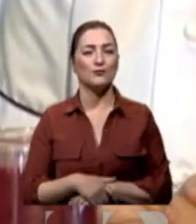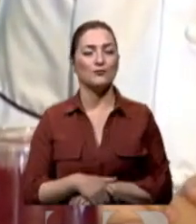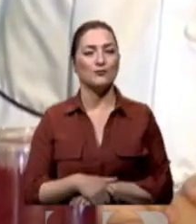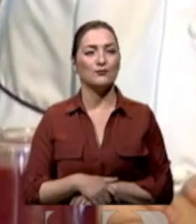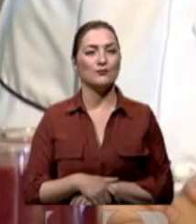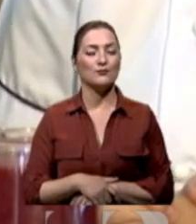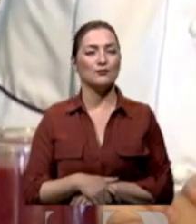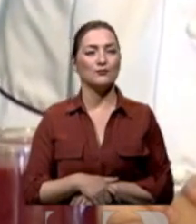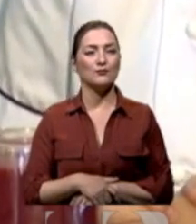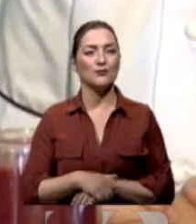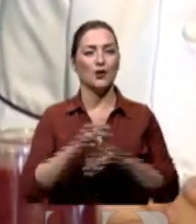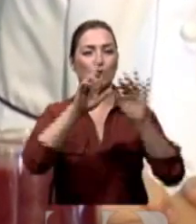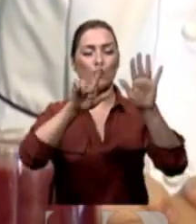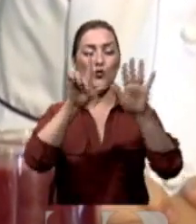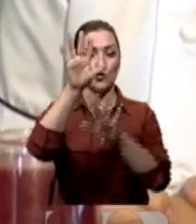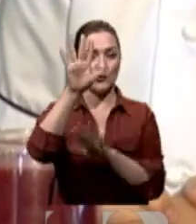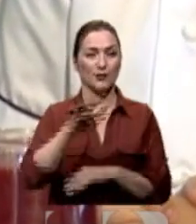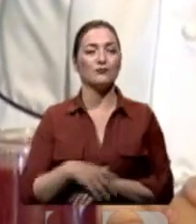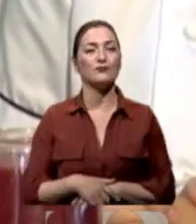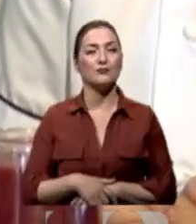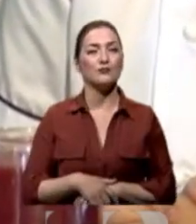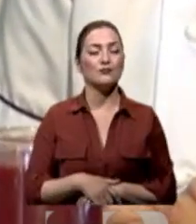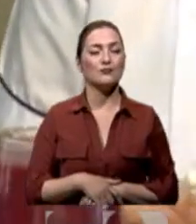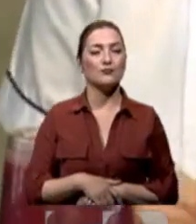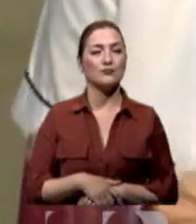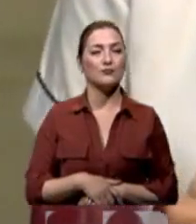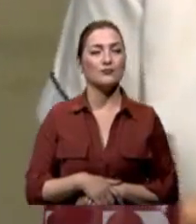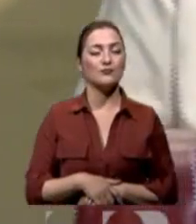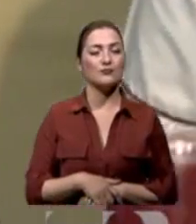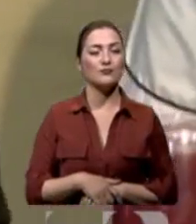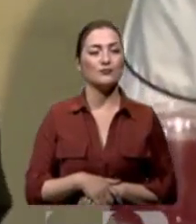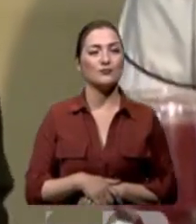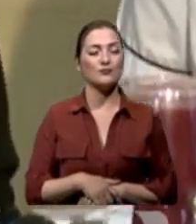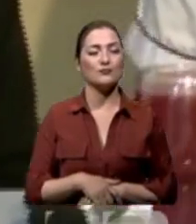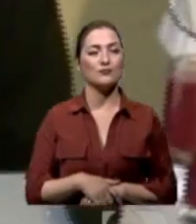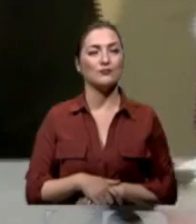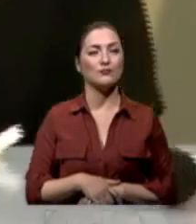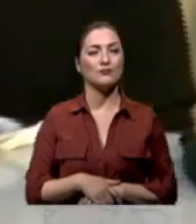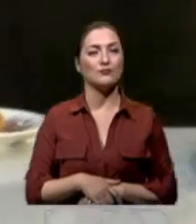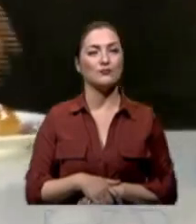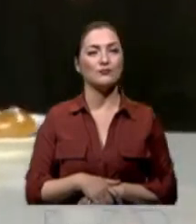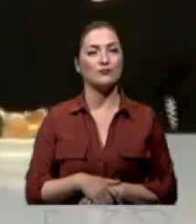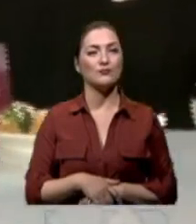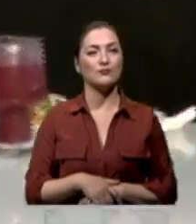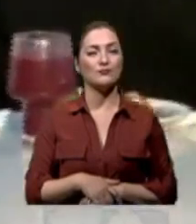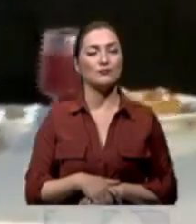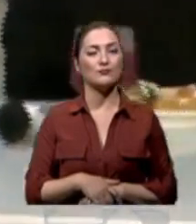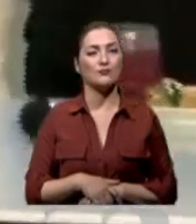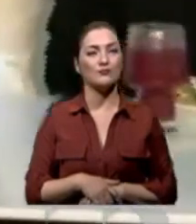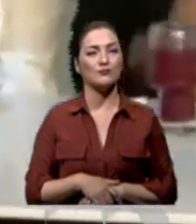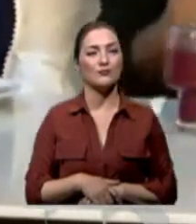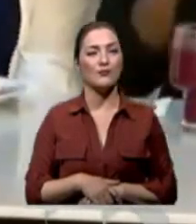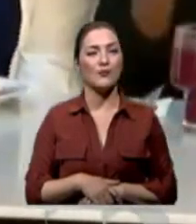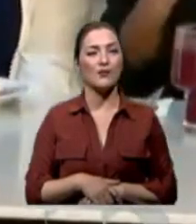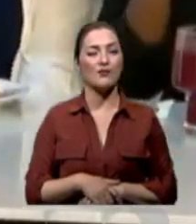poner igualmente un 8.5 sobre 10, muy rico. 8.5 se acaba de llevar Atavío y Manduca,